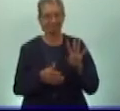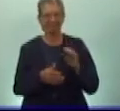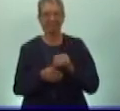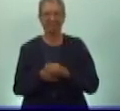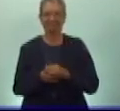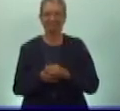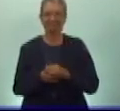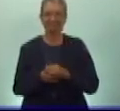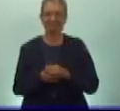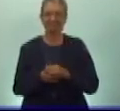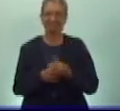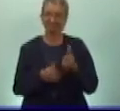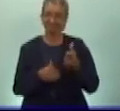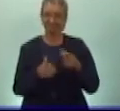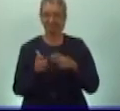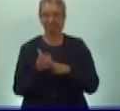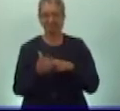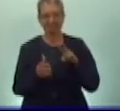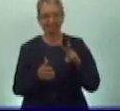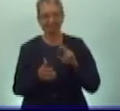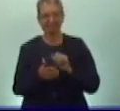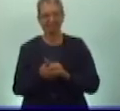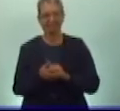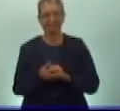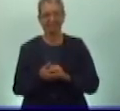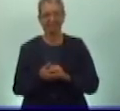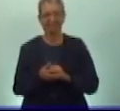4, 10 por 2,